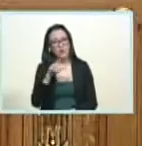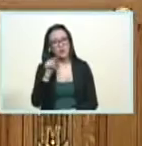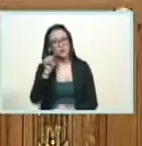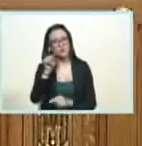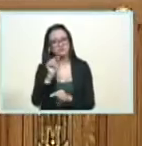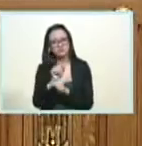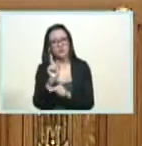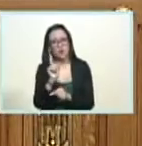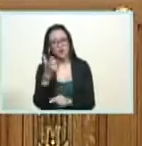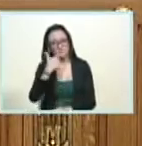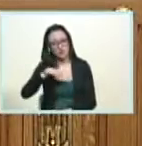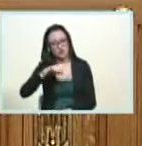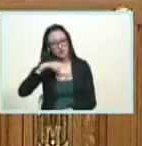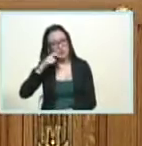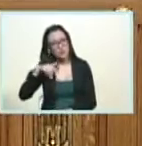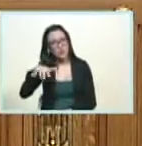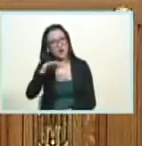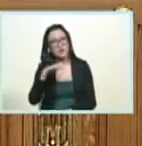Qué bello pueblo tenemos.